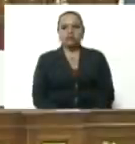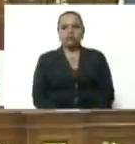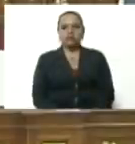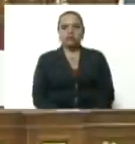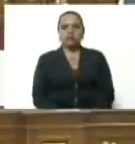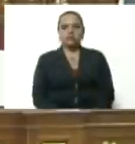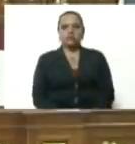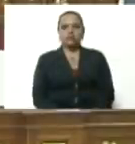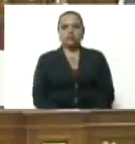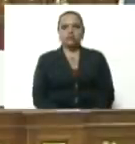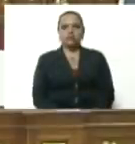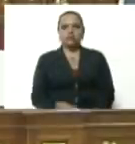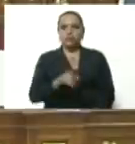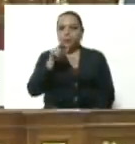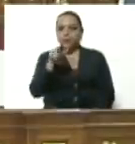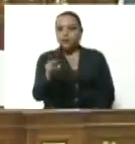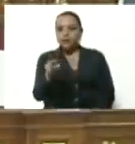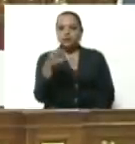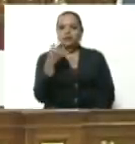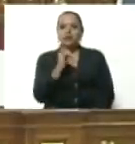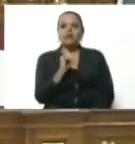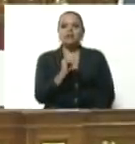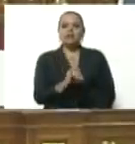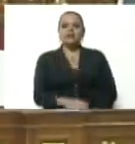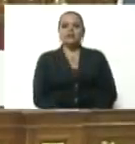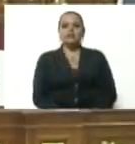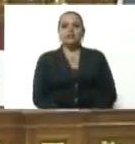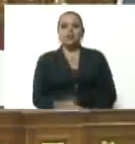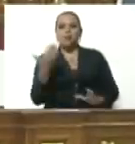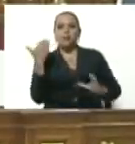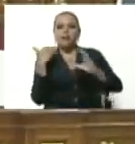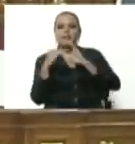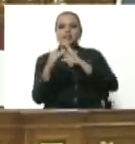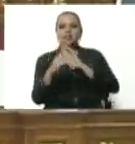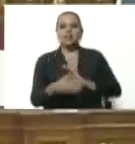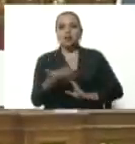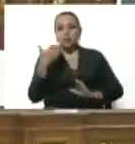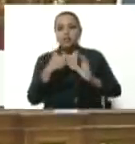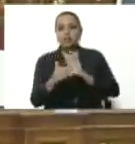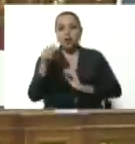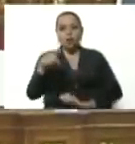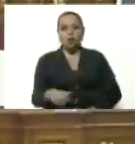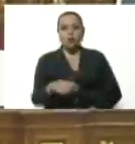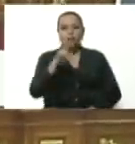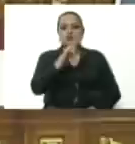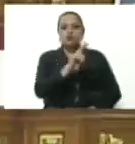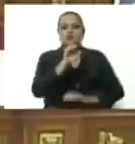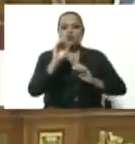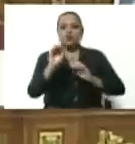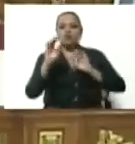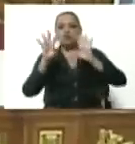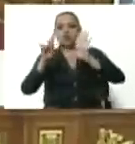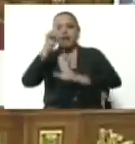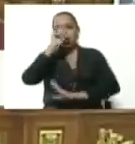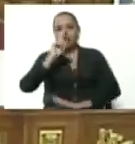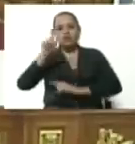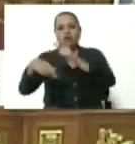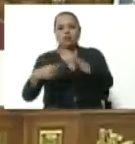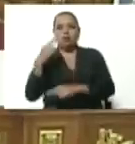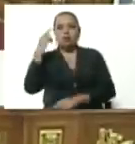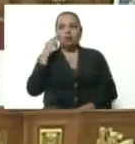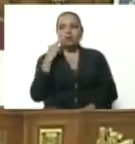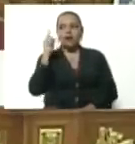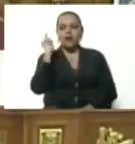Ahí encierra un mensaje, es el mensaje hoy, 209 años después, de Bolívar a